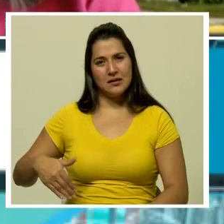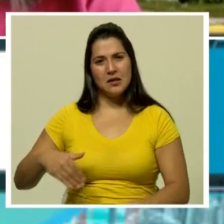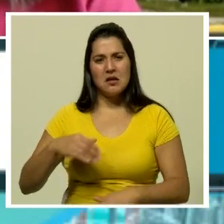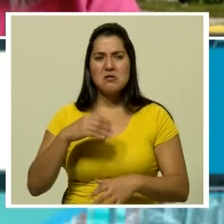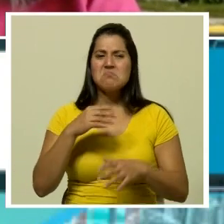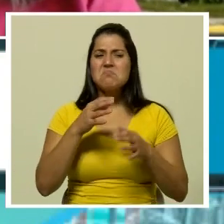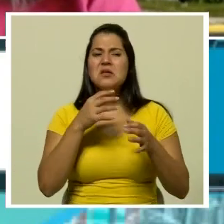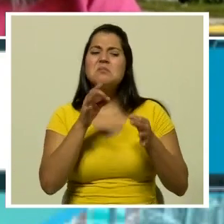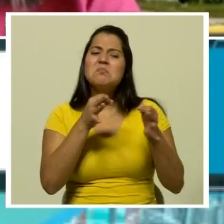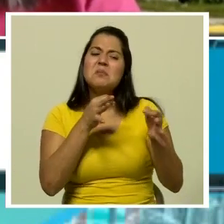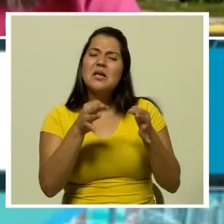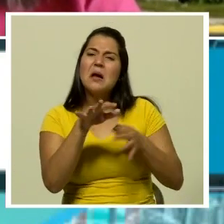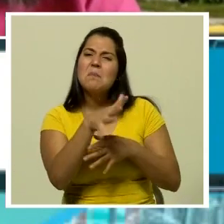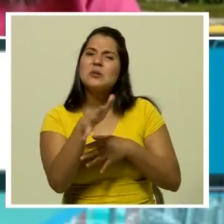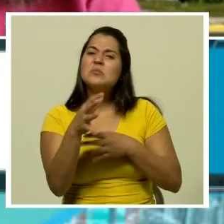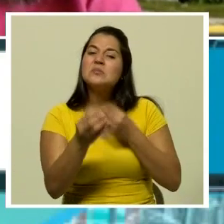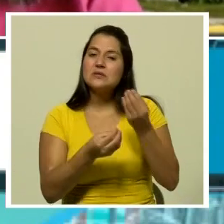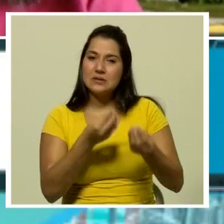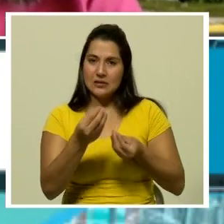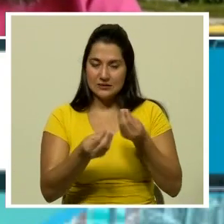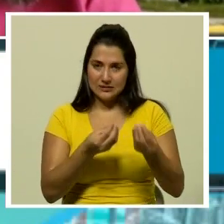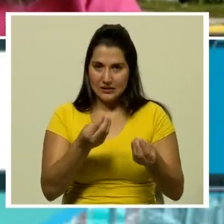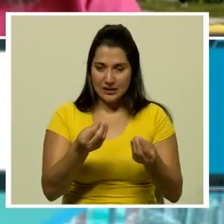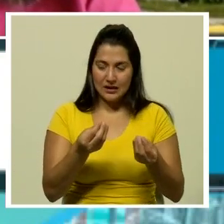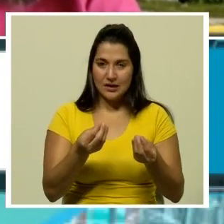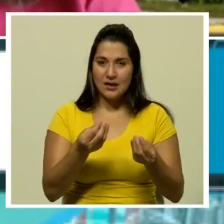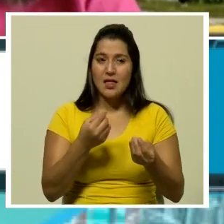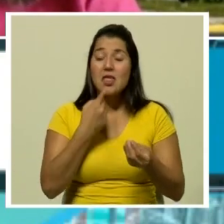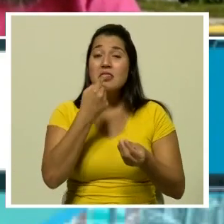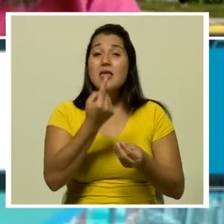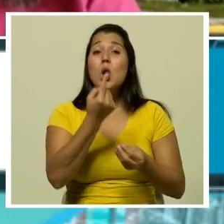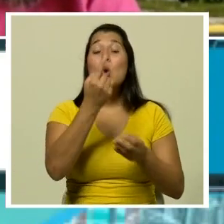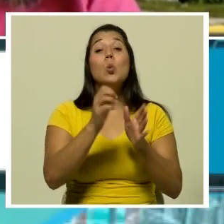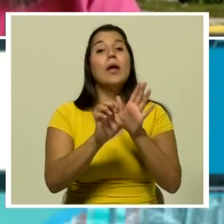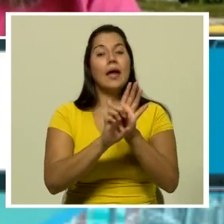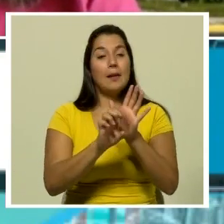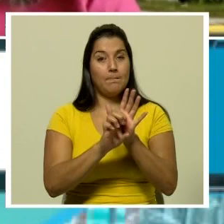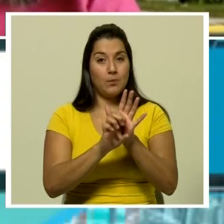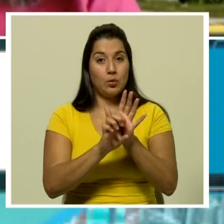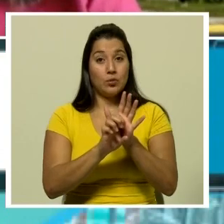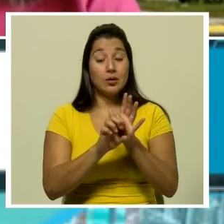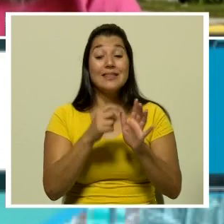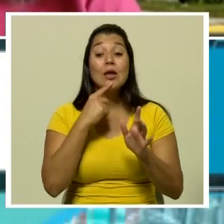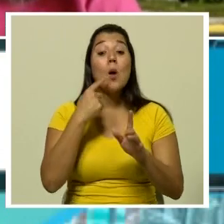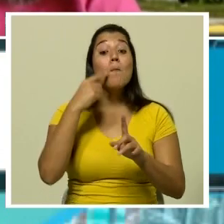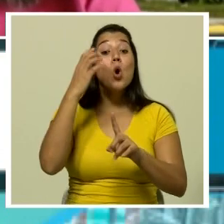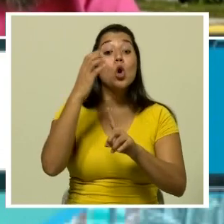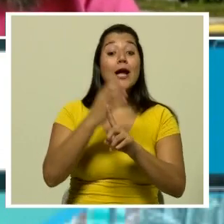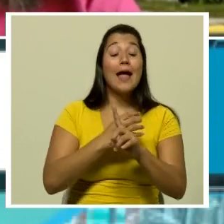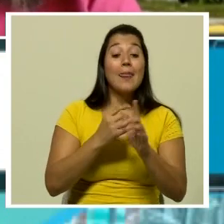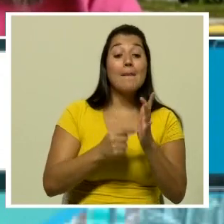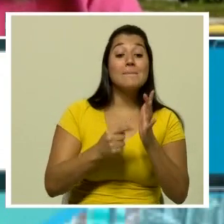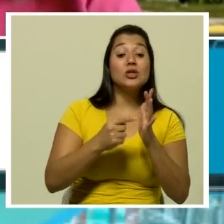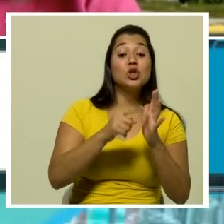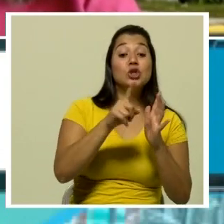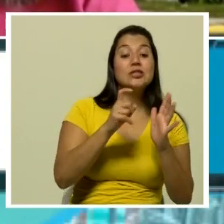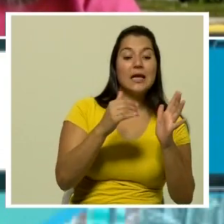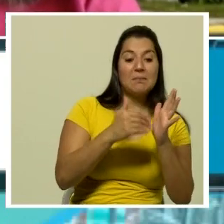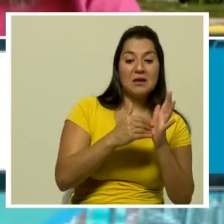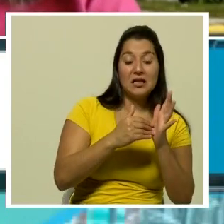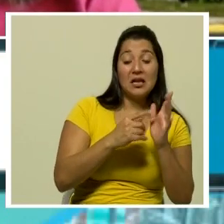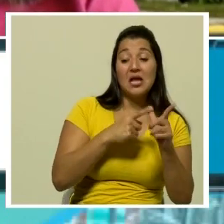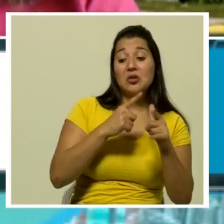más o menos hizo un ejemplo en que se aportaría, y él dijo, por cada 1.100.000 dar 10.000 colones no es